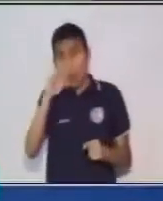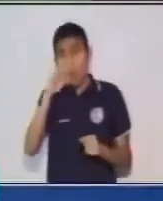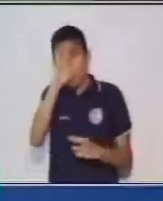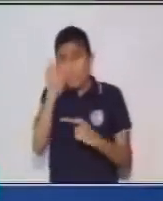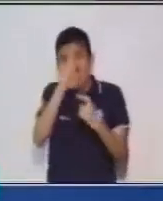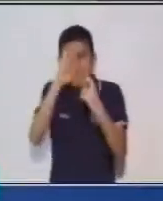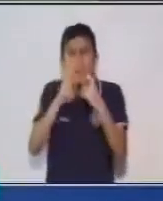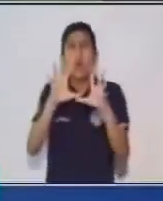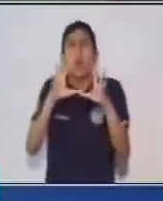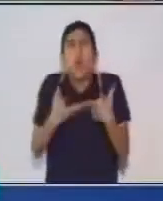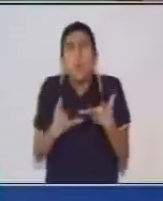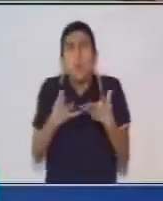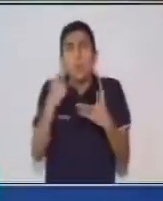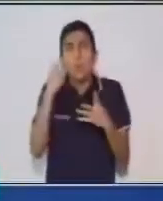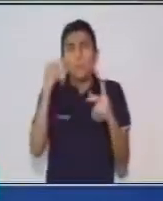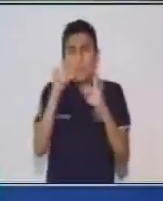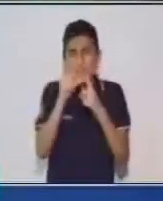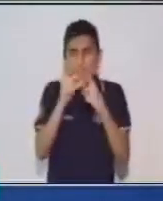Sigue el ejemplo.